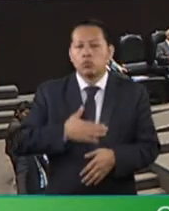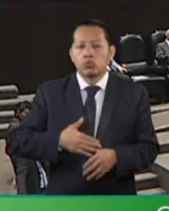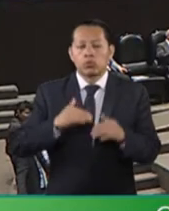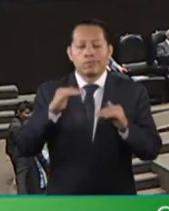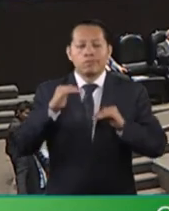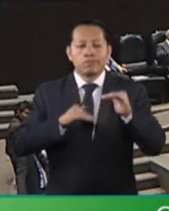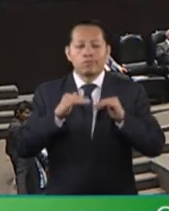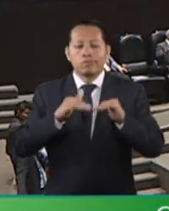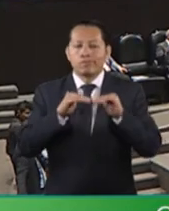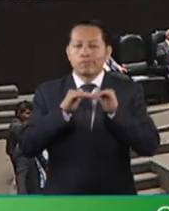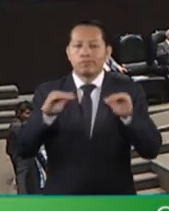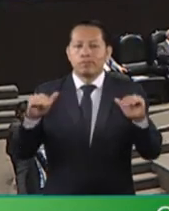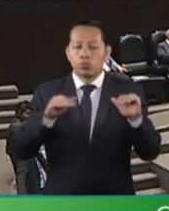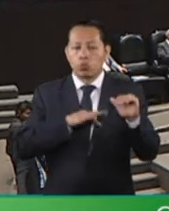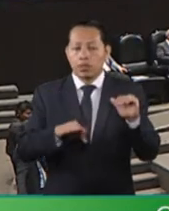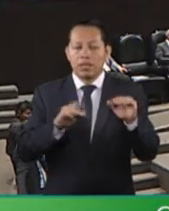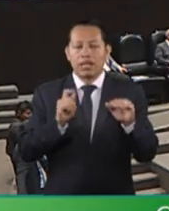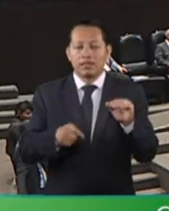equitativo,